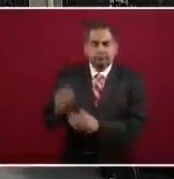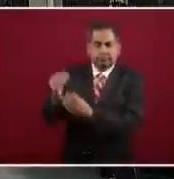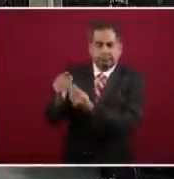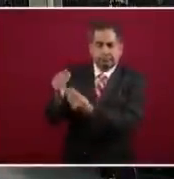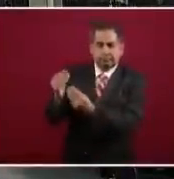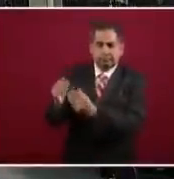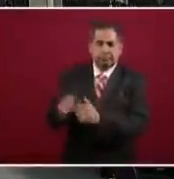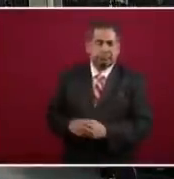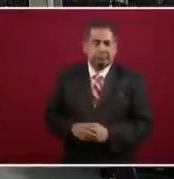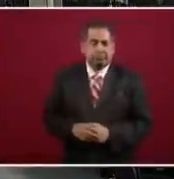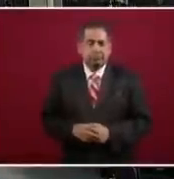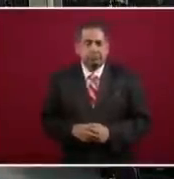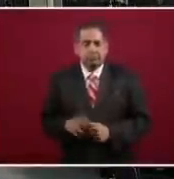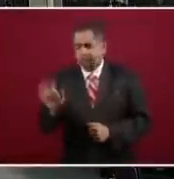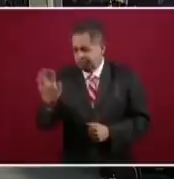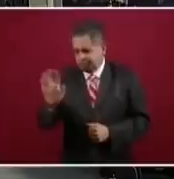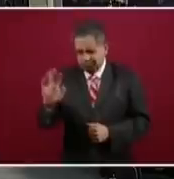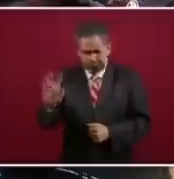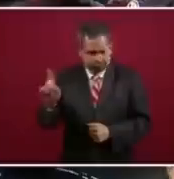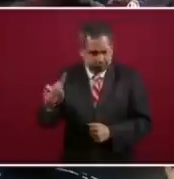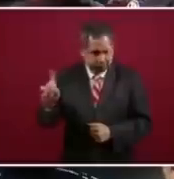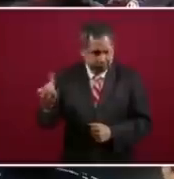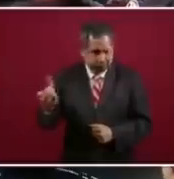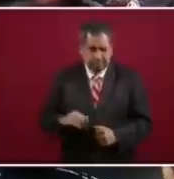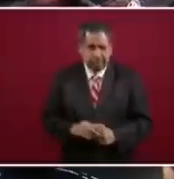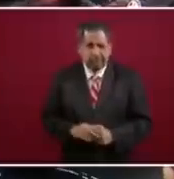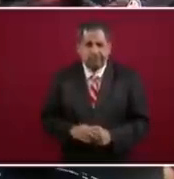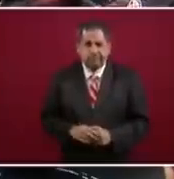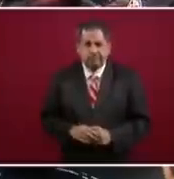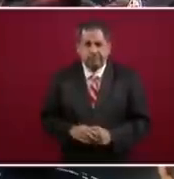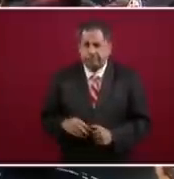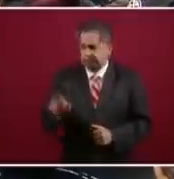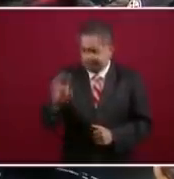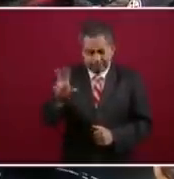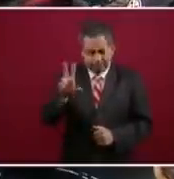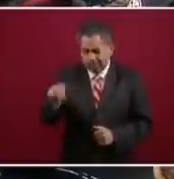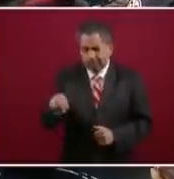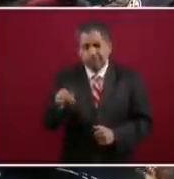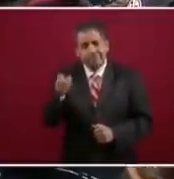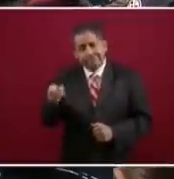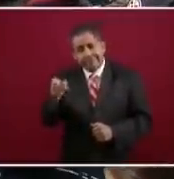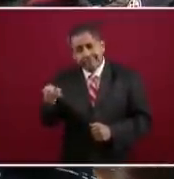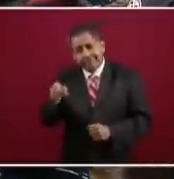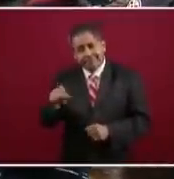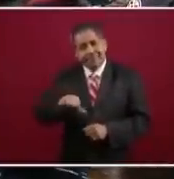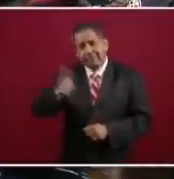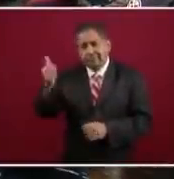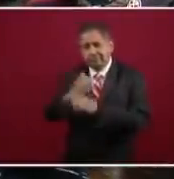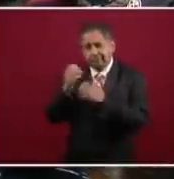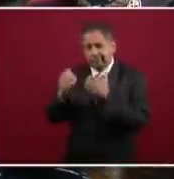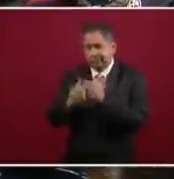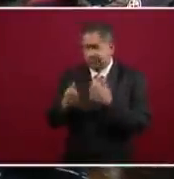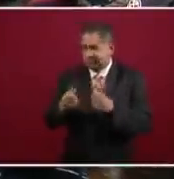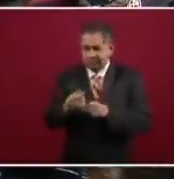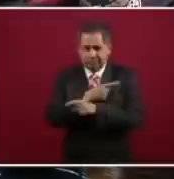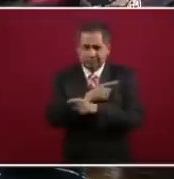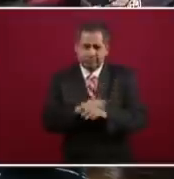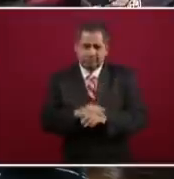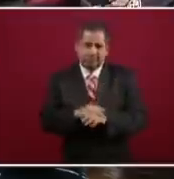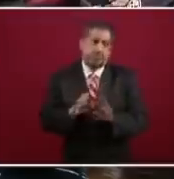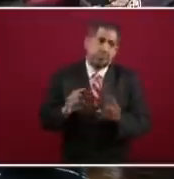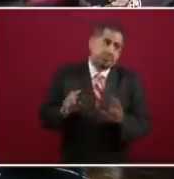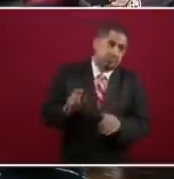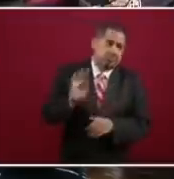no no no no no ese es otro asunto que si lo voy a ver